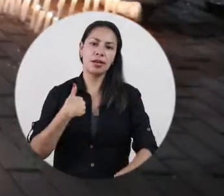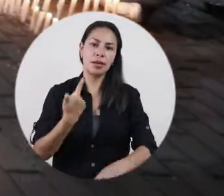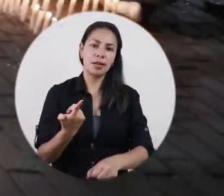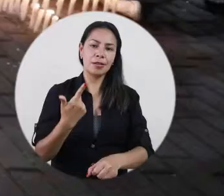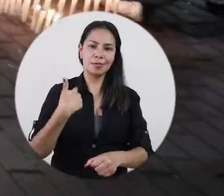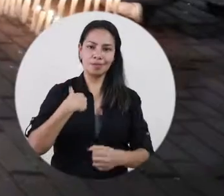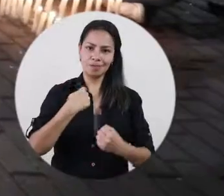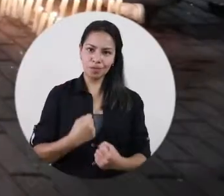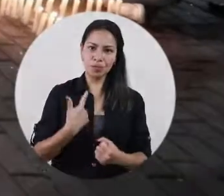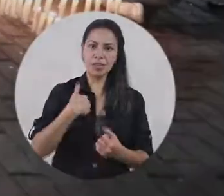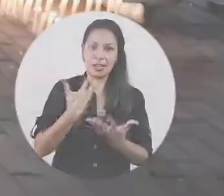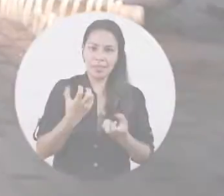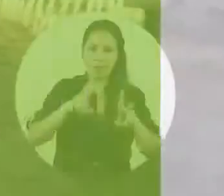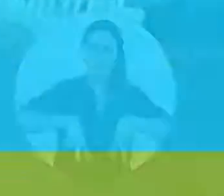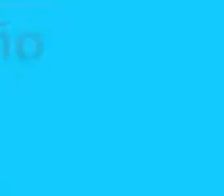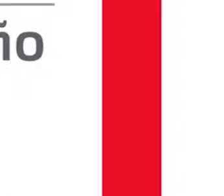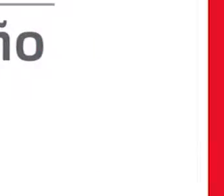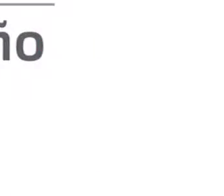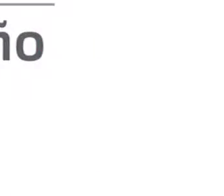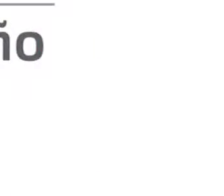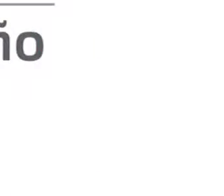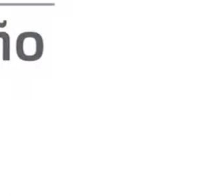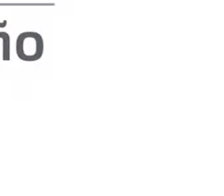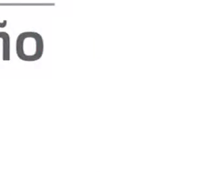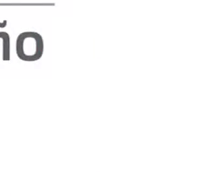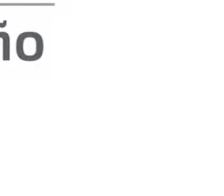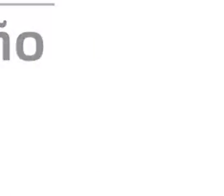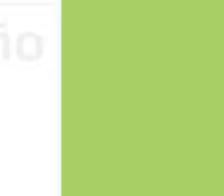autonomía y criterio por la vida